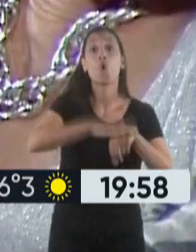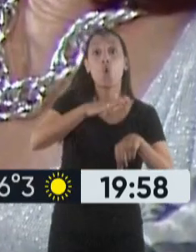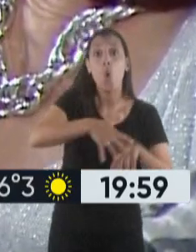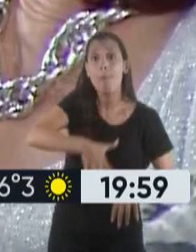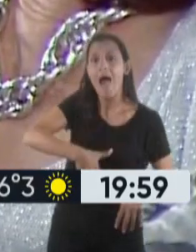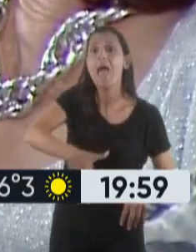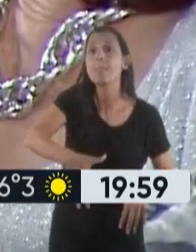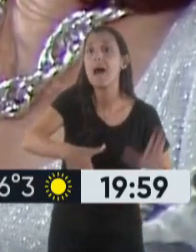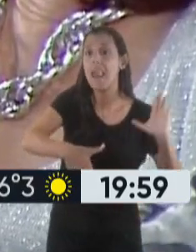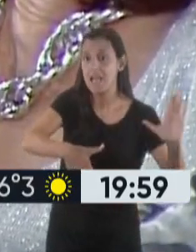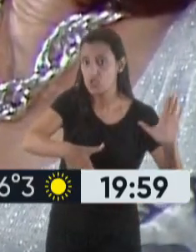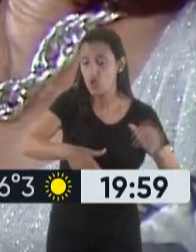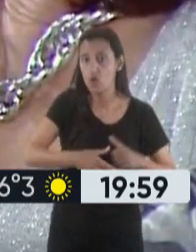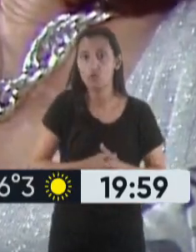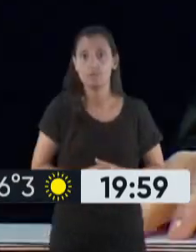embarazos